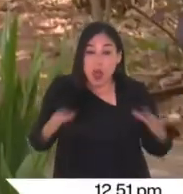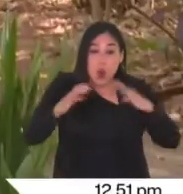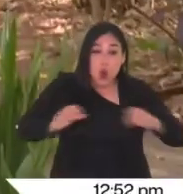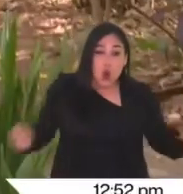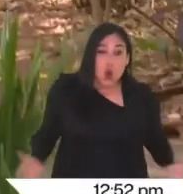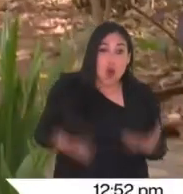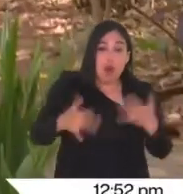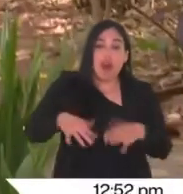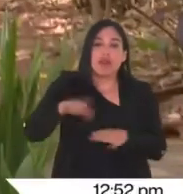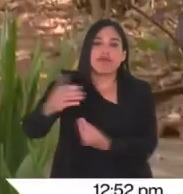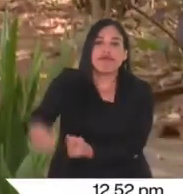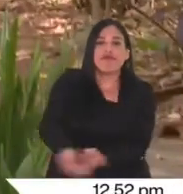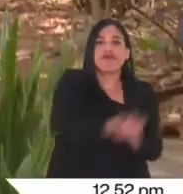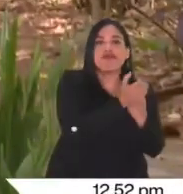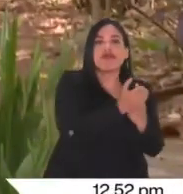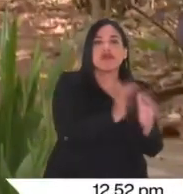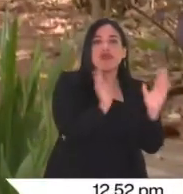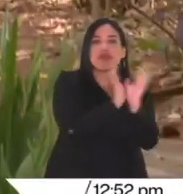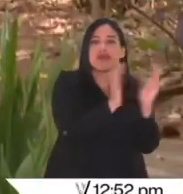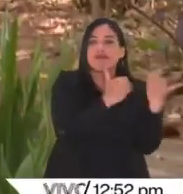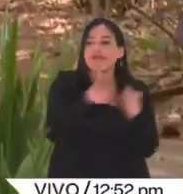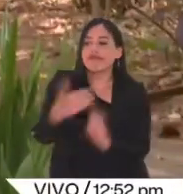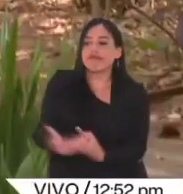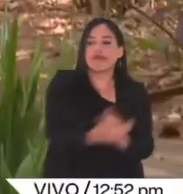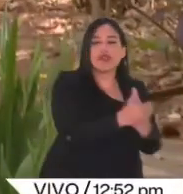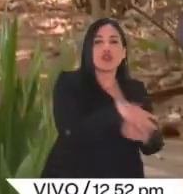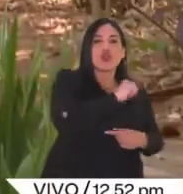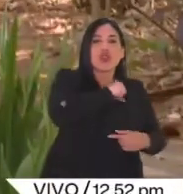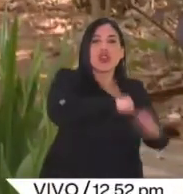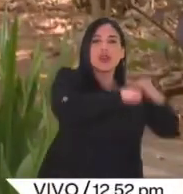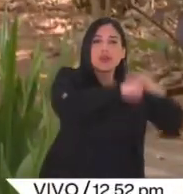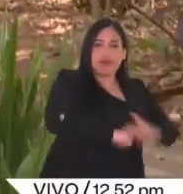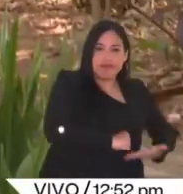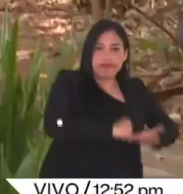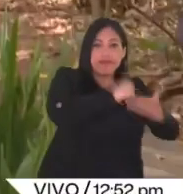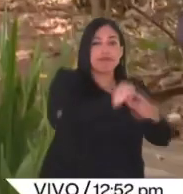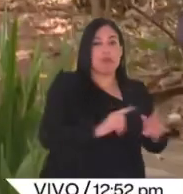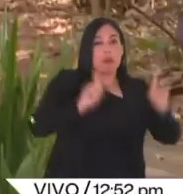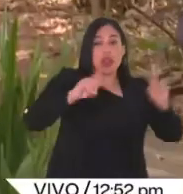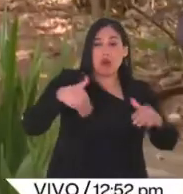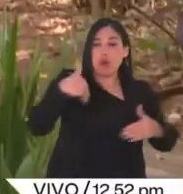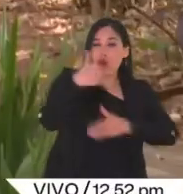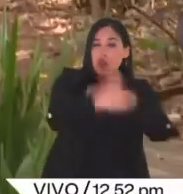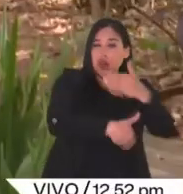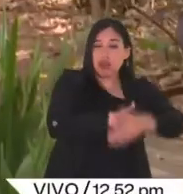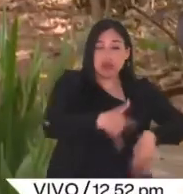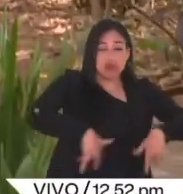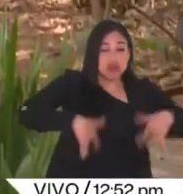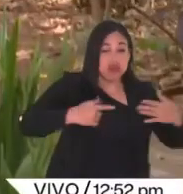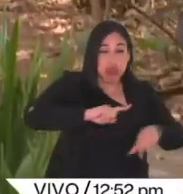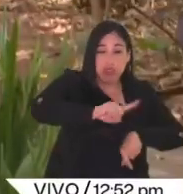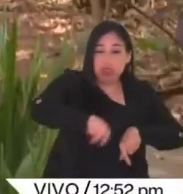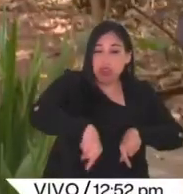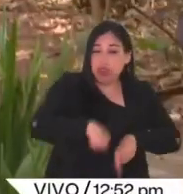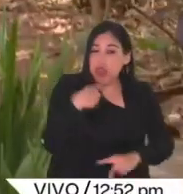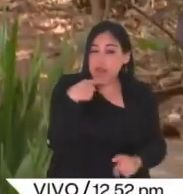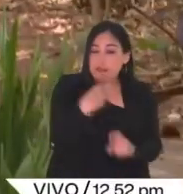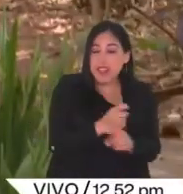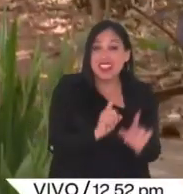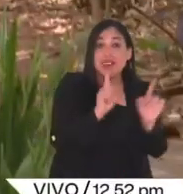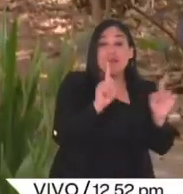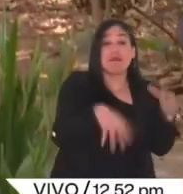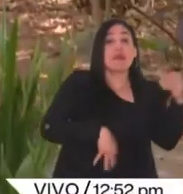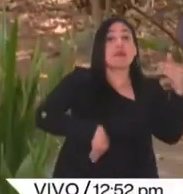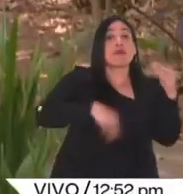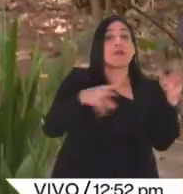de derechos por parte del ICFEF y eso, como sabemos, es un trámite bastante engorroso. Pero además, los padres